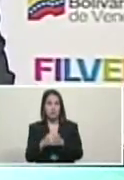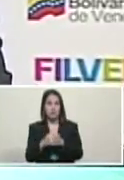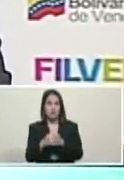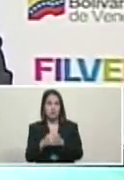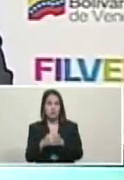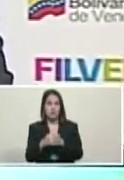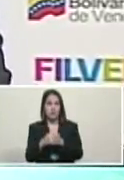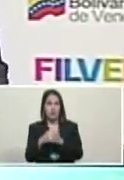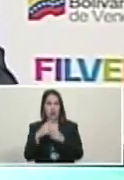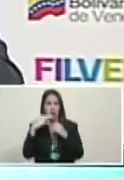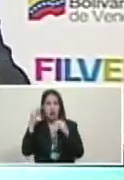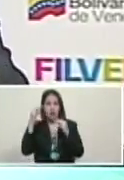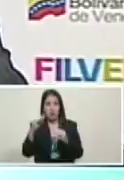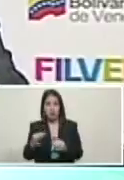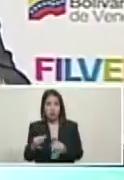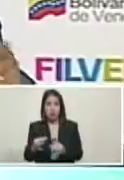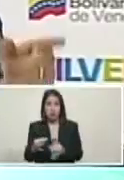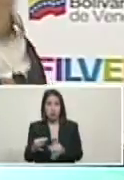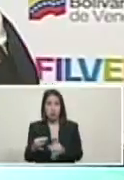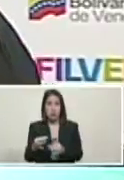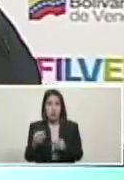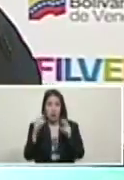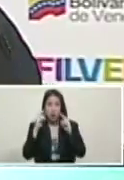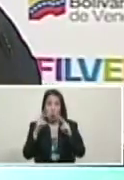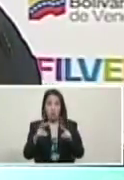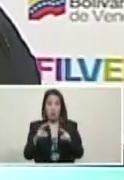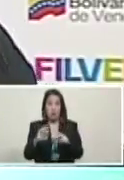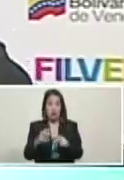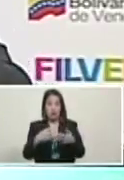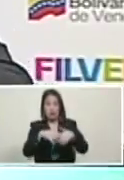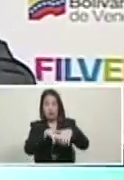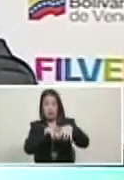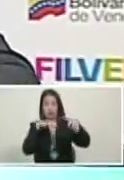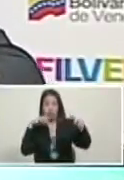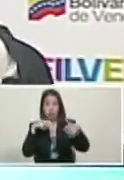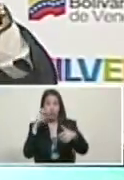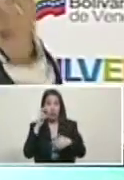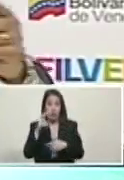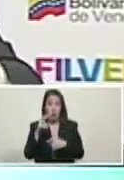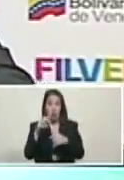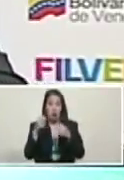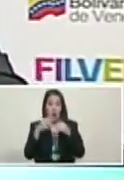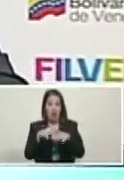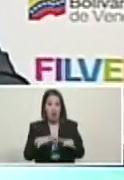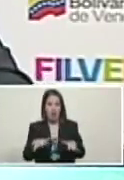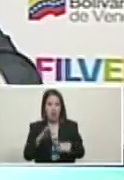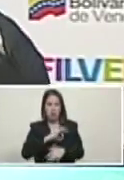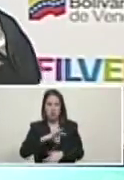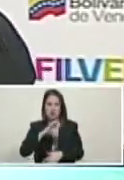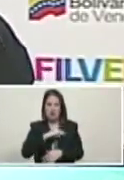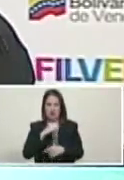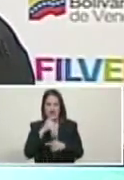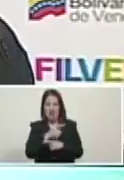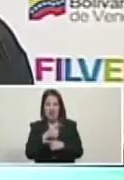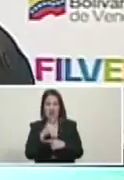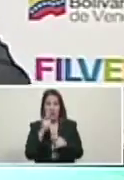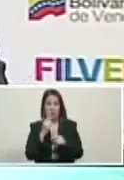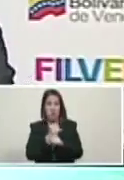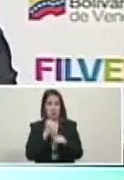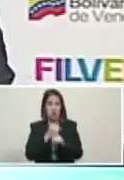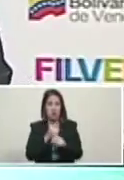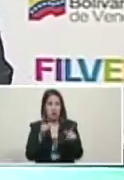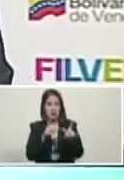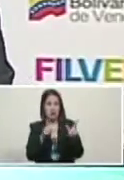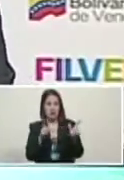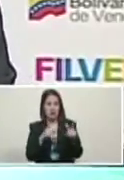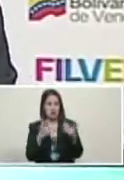Y les aseguro que nos ve más gente por las redes sociales que por radio y televisión, y nos ve mucha gente por radio y